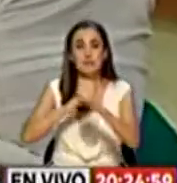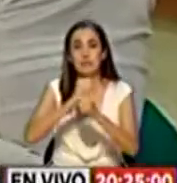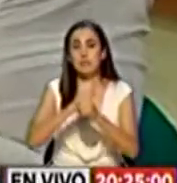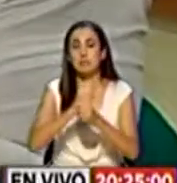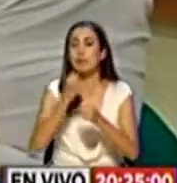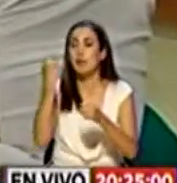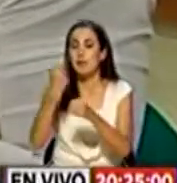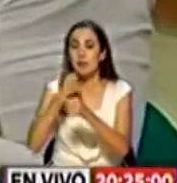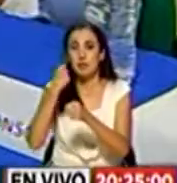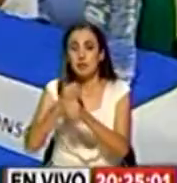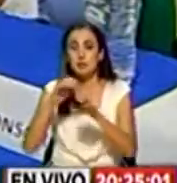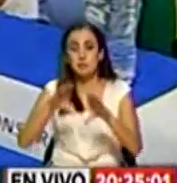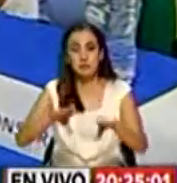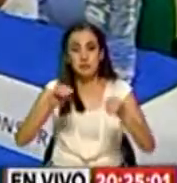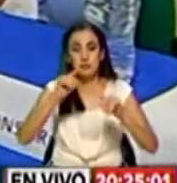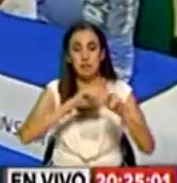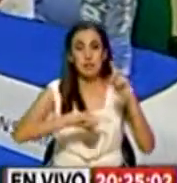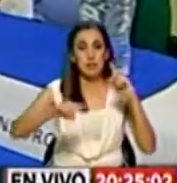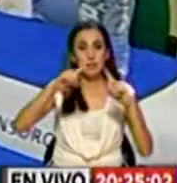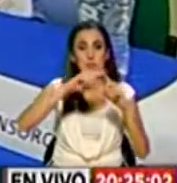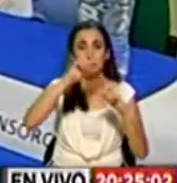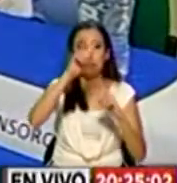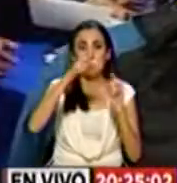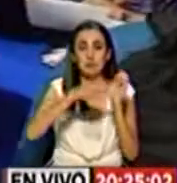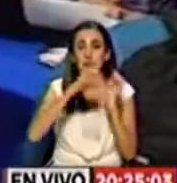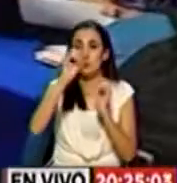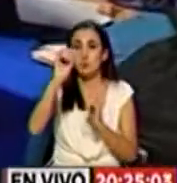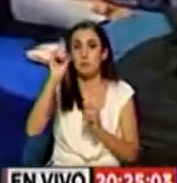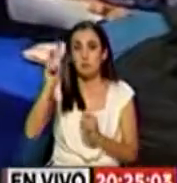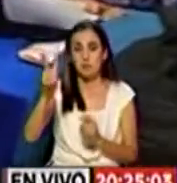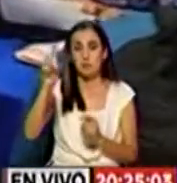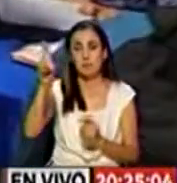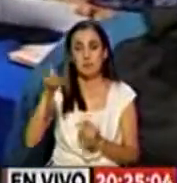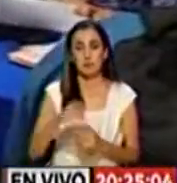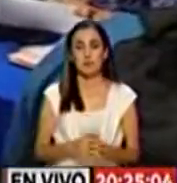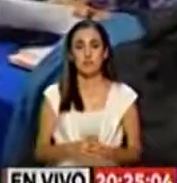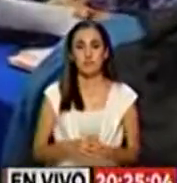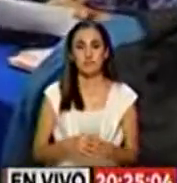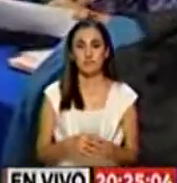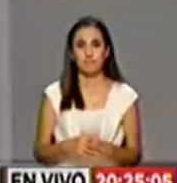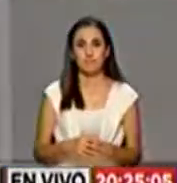empleo adecuado hasta 2021. Jocelyn de Mera, Telediario.